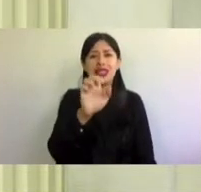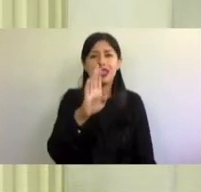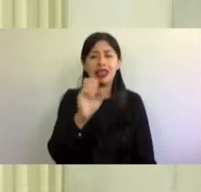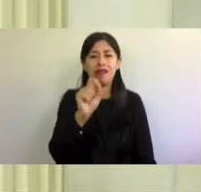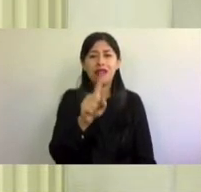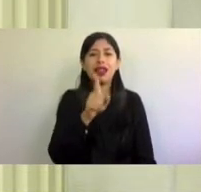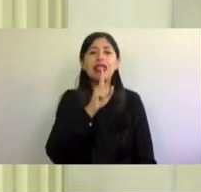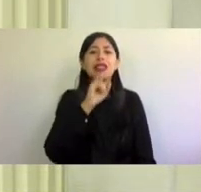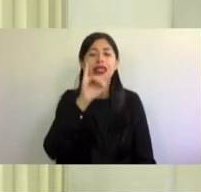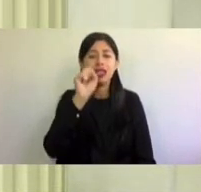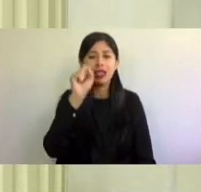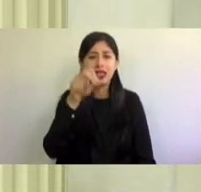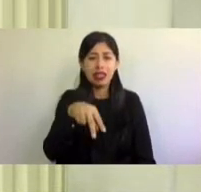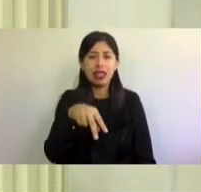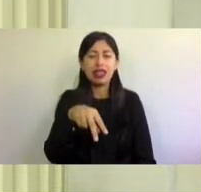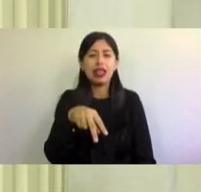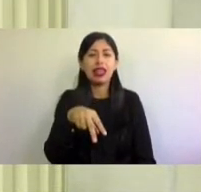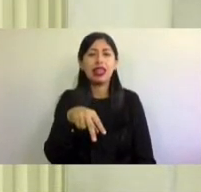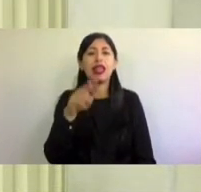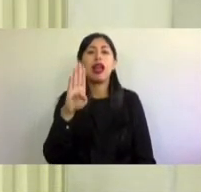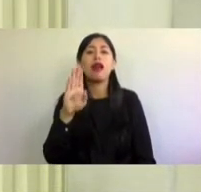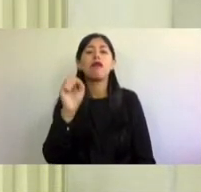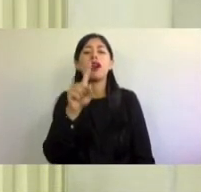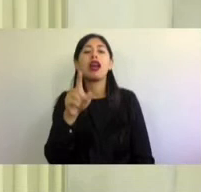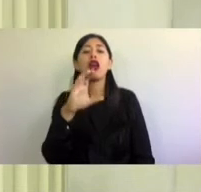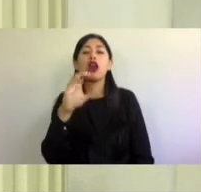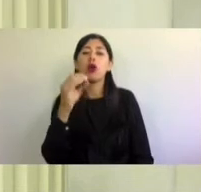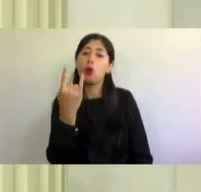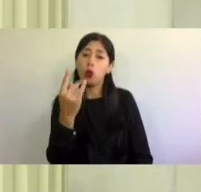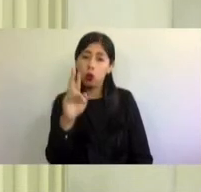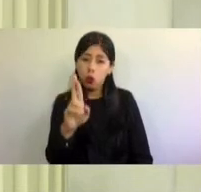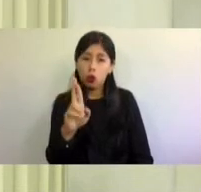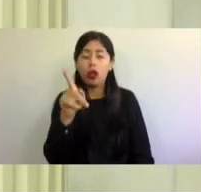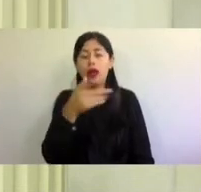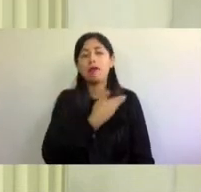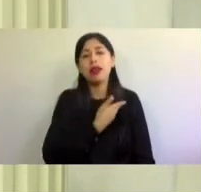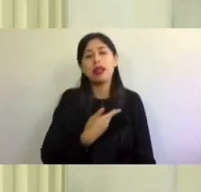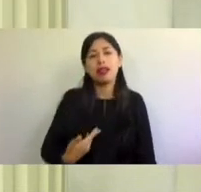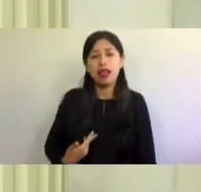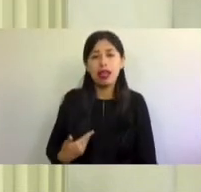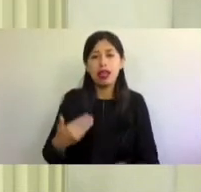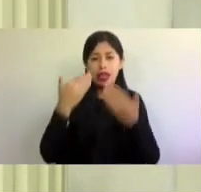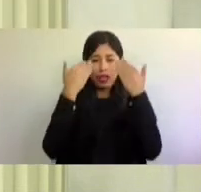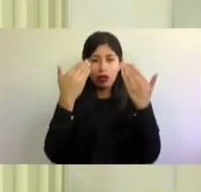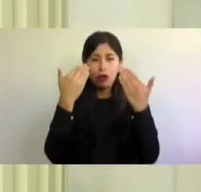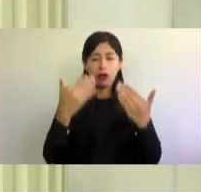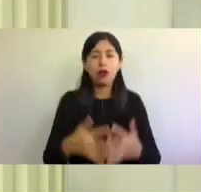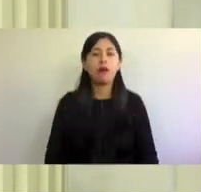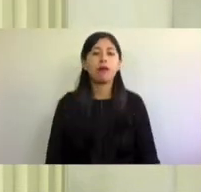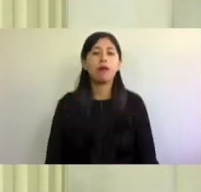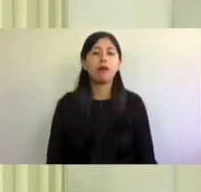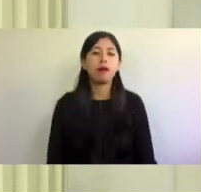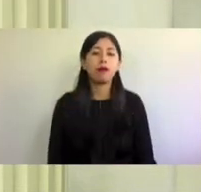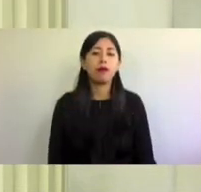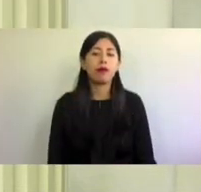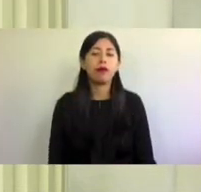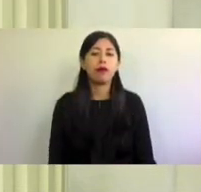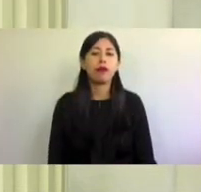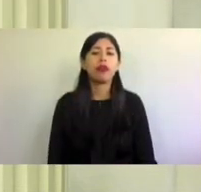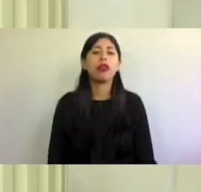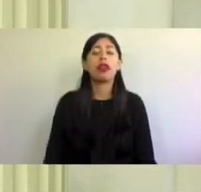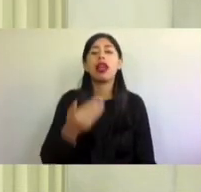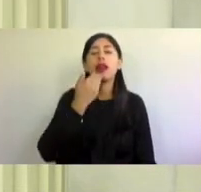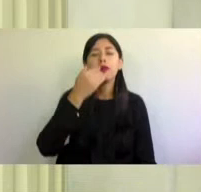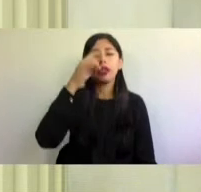rector de esa universidad en el balde y también la presidente a la convención y elisa aquí que escuchamos al presidente de seopán que chilenos